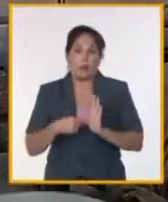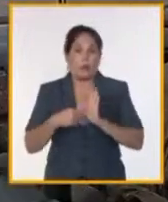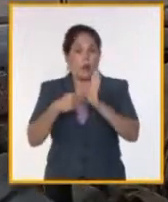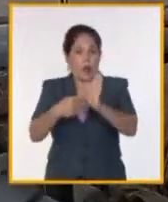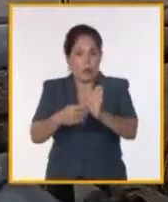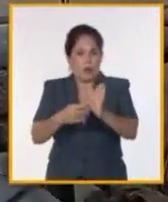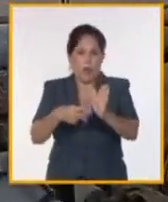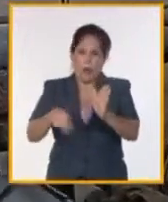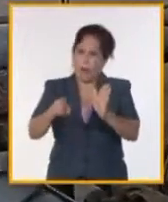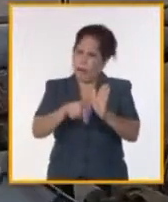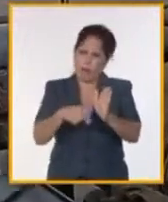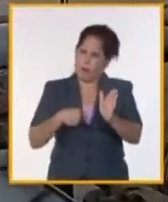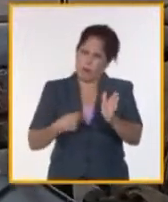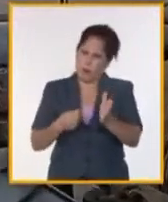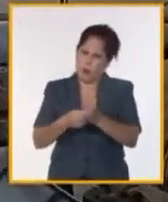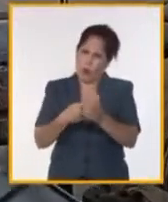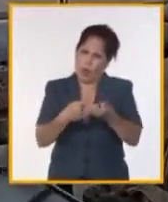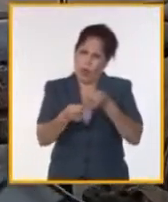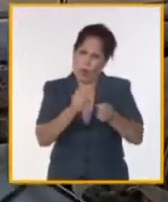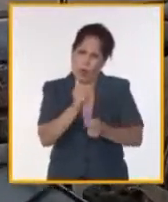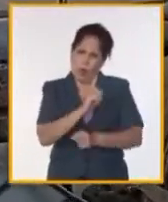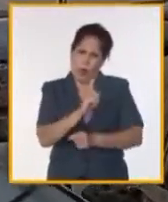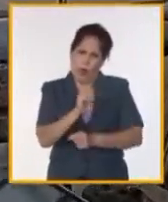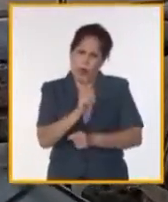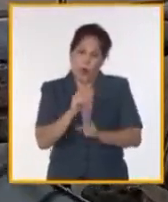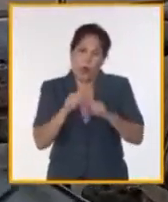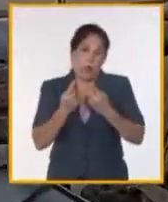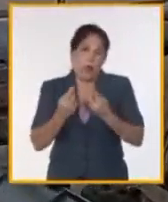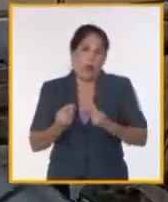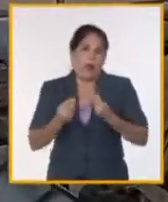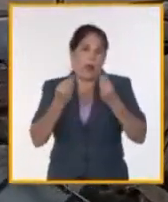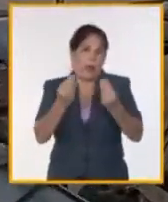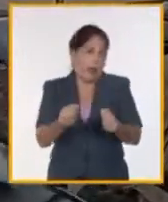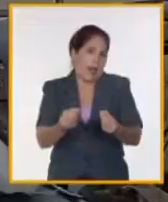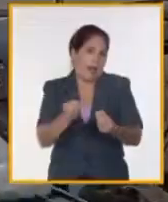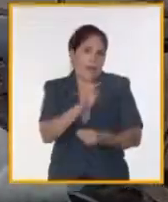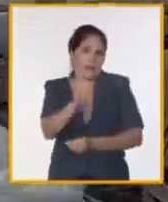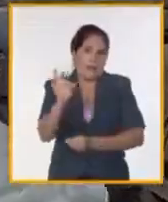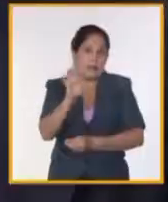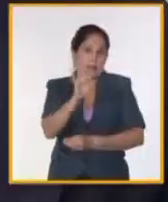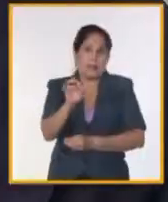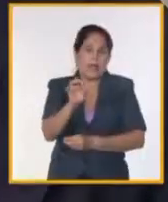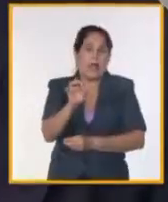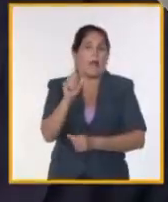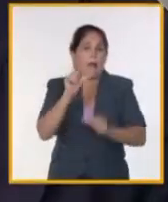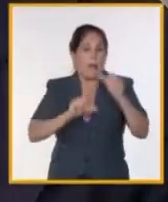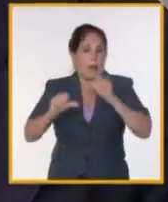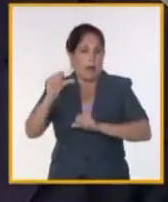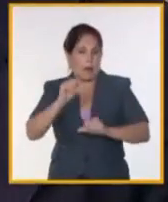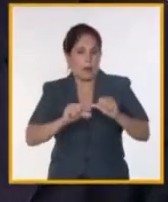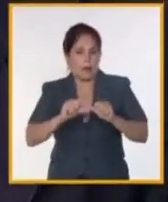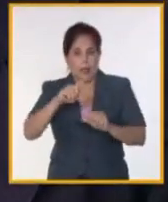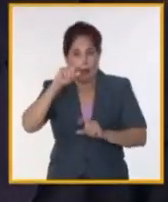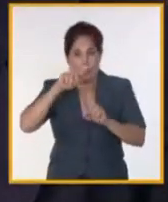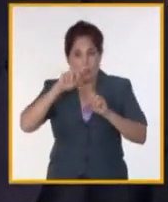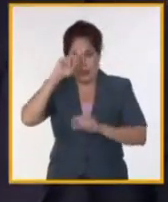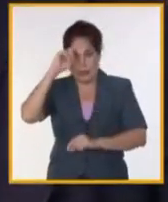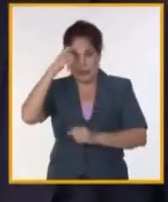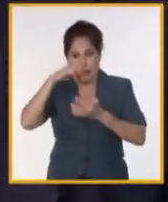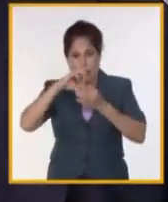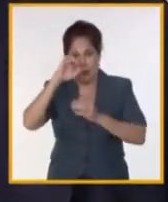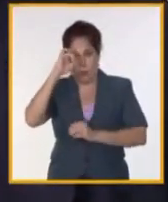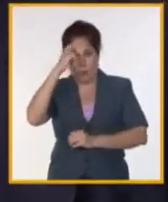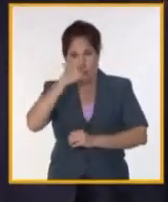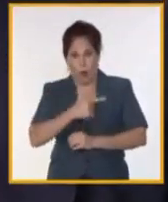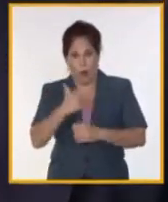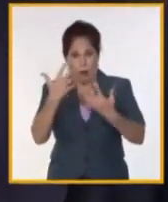nosotros hemos sido por años los suministradores de la sal para electroquímica de Sagua, que es una